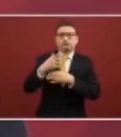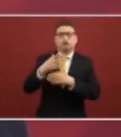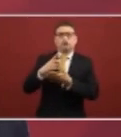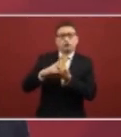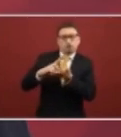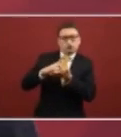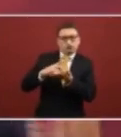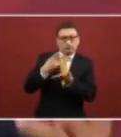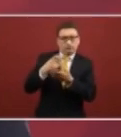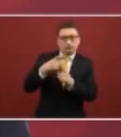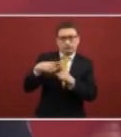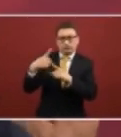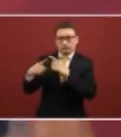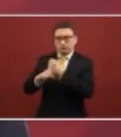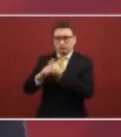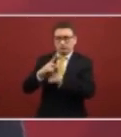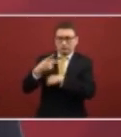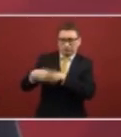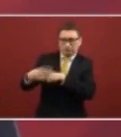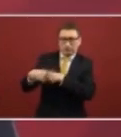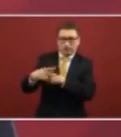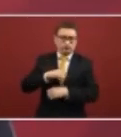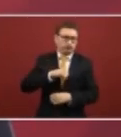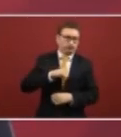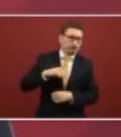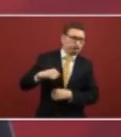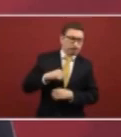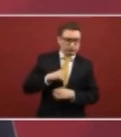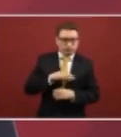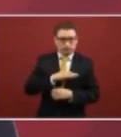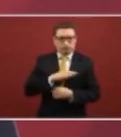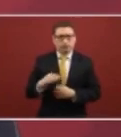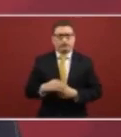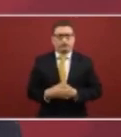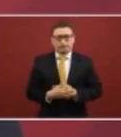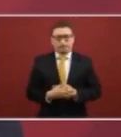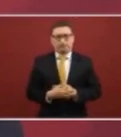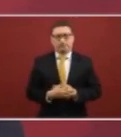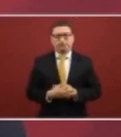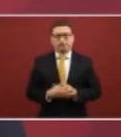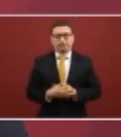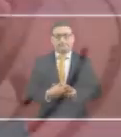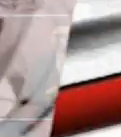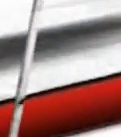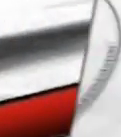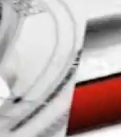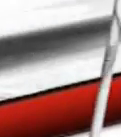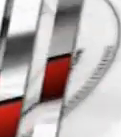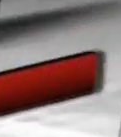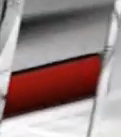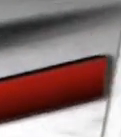de pesos. Así lo adelantó el presidente Andrés Manuel López Obrador en su conferencia de prensa matutina.